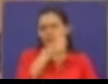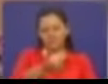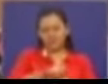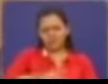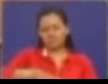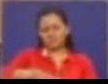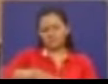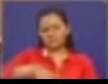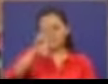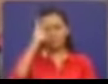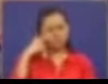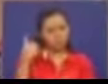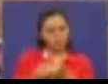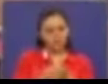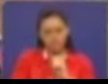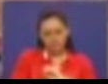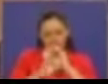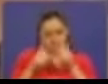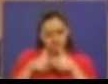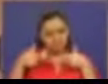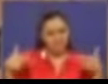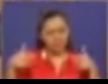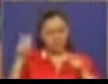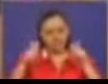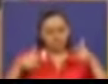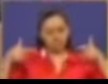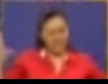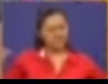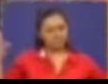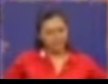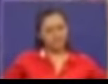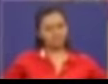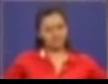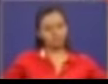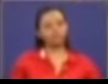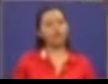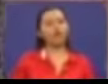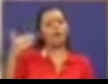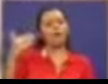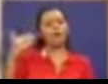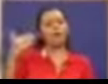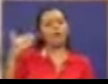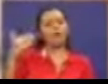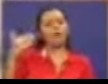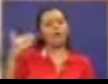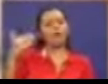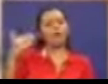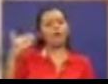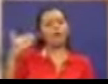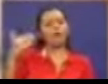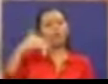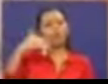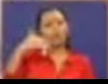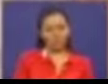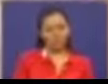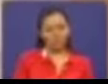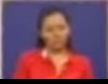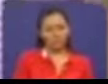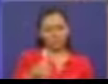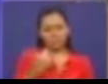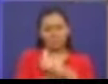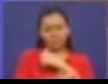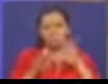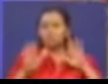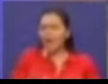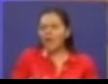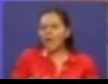los de siempre que somos más, muchísimo más, y no permitiremos que nos regrese el país de los